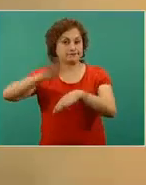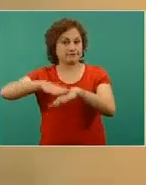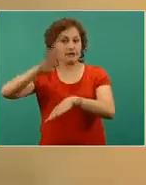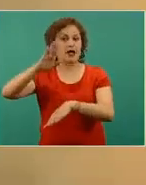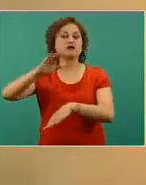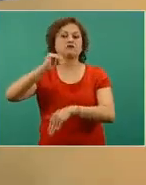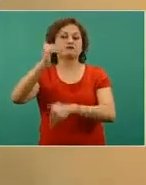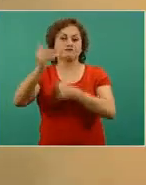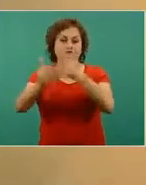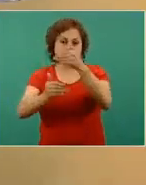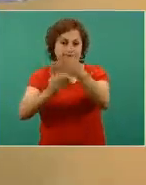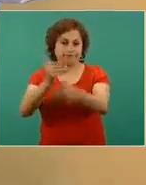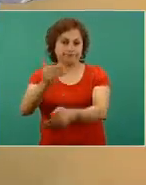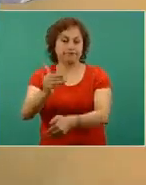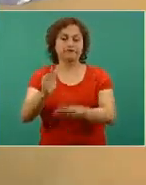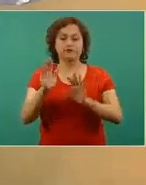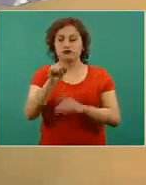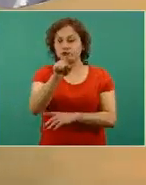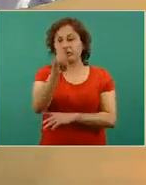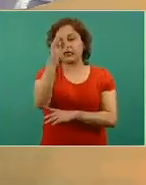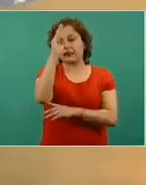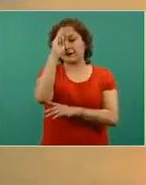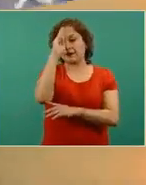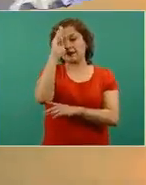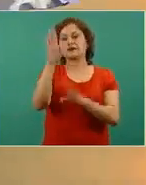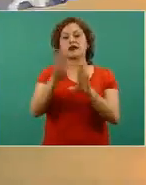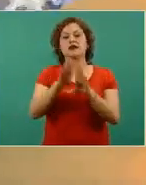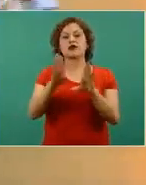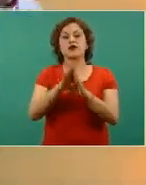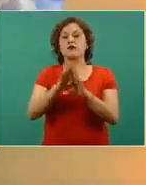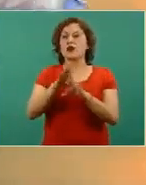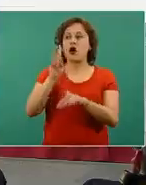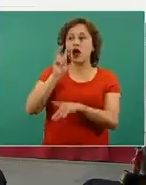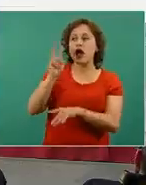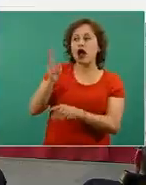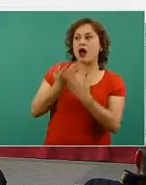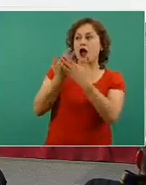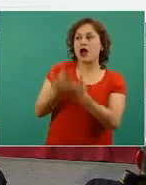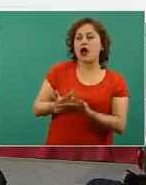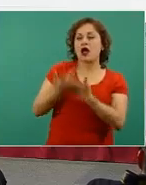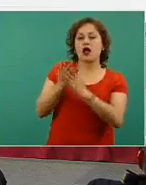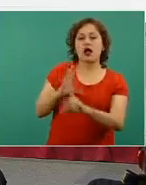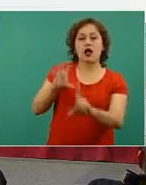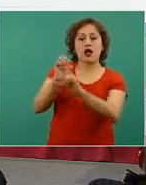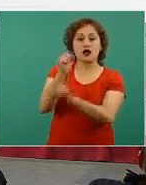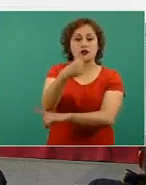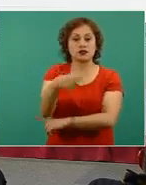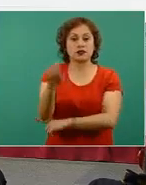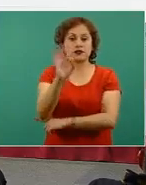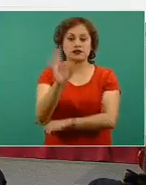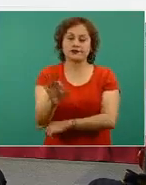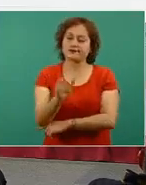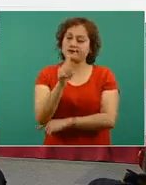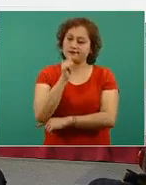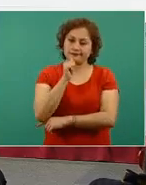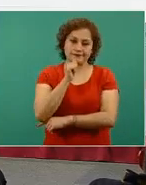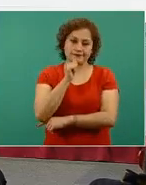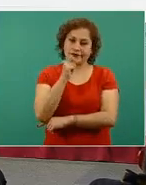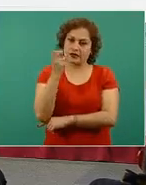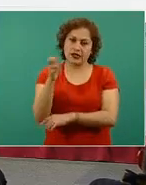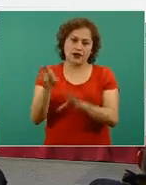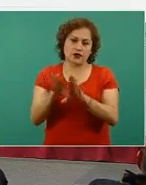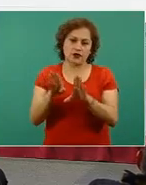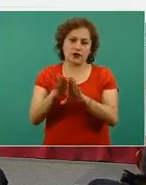ese porcentaje con la expectativa de que en algún momento va a llegar a 100%. Esto es la relación entre lo que llega,